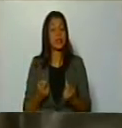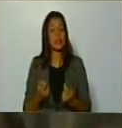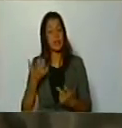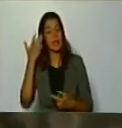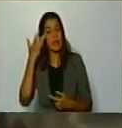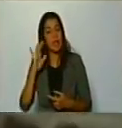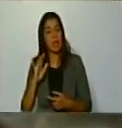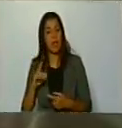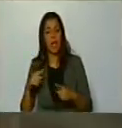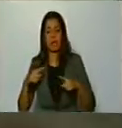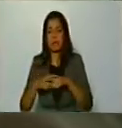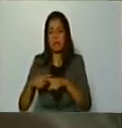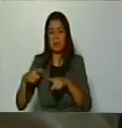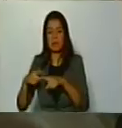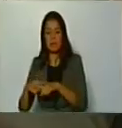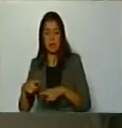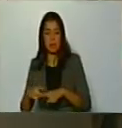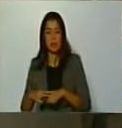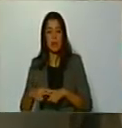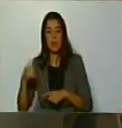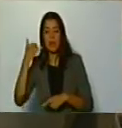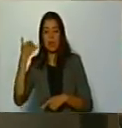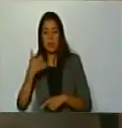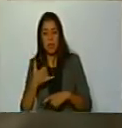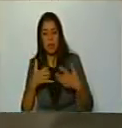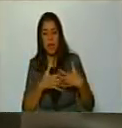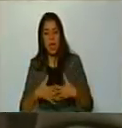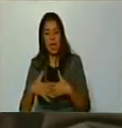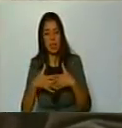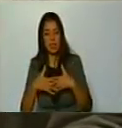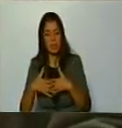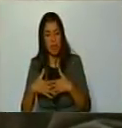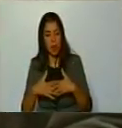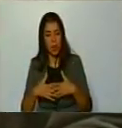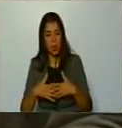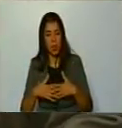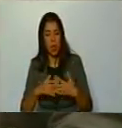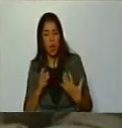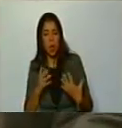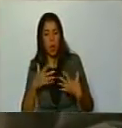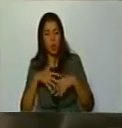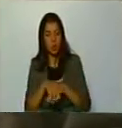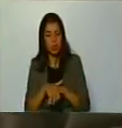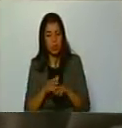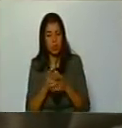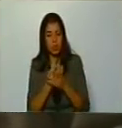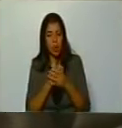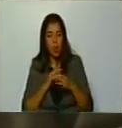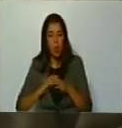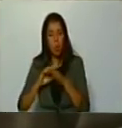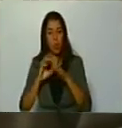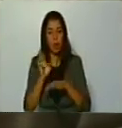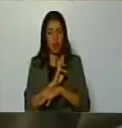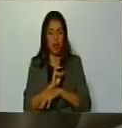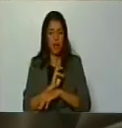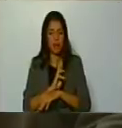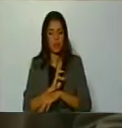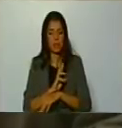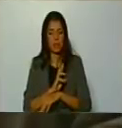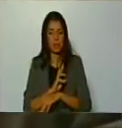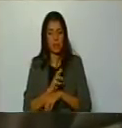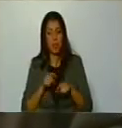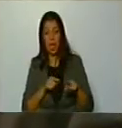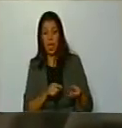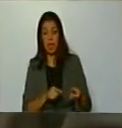pelea que hay entre ellos, porque una llamada del imperialismo sirve para unirlos de manera inmediata y